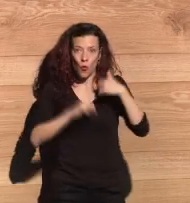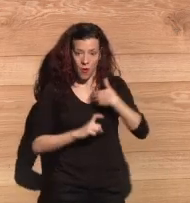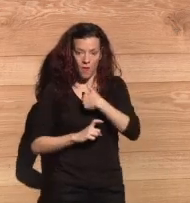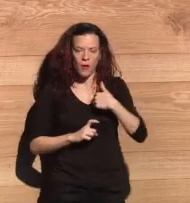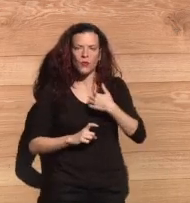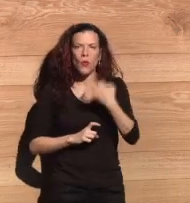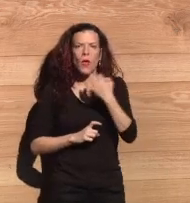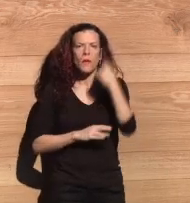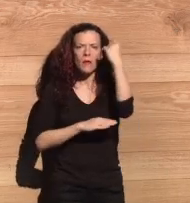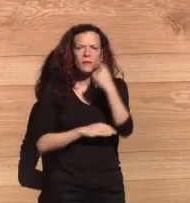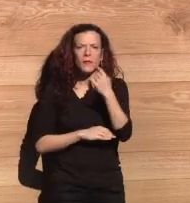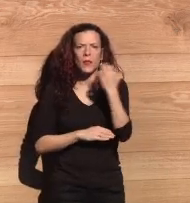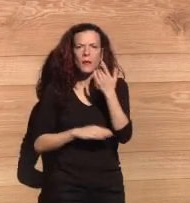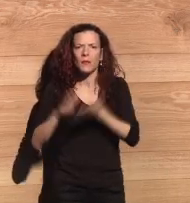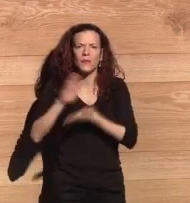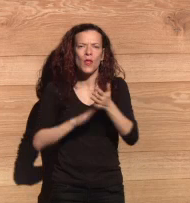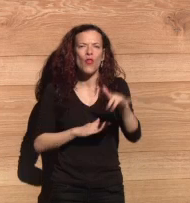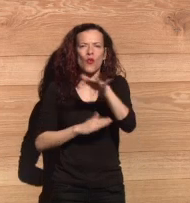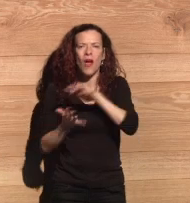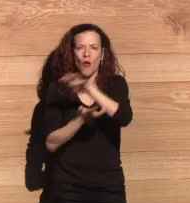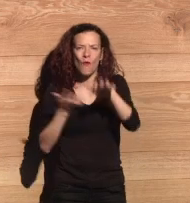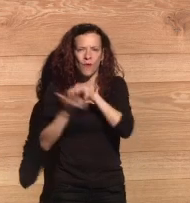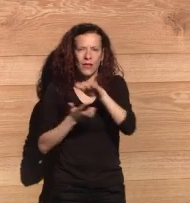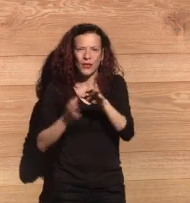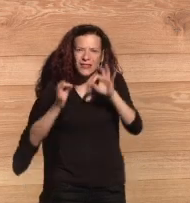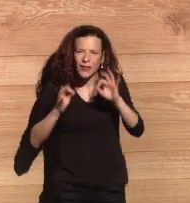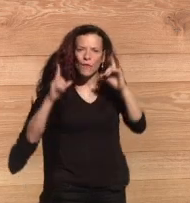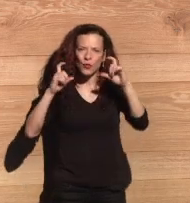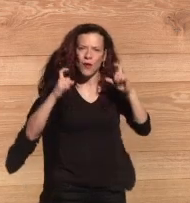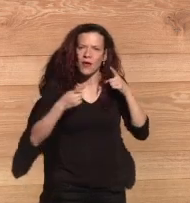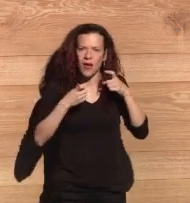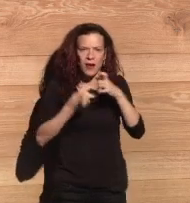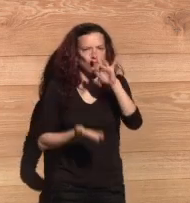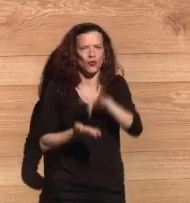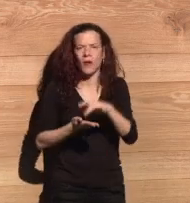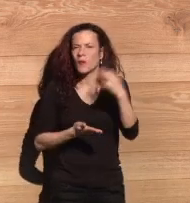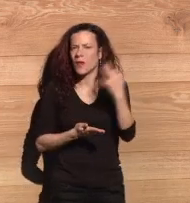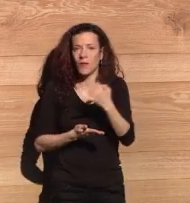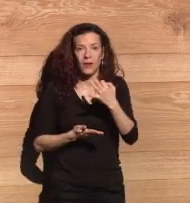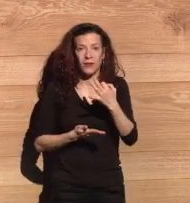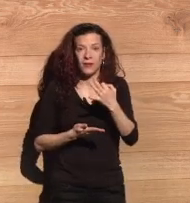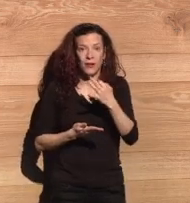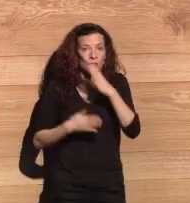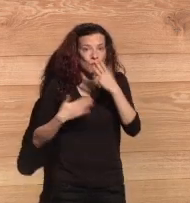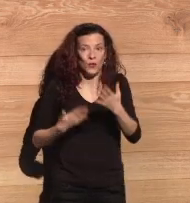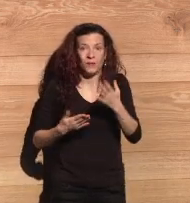que obligatorio irme a una zona de conflicto y hacer fotografía de guerra, porque era así que el trabajo iba a tener